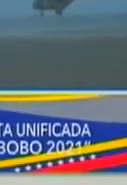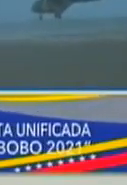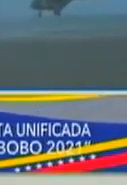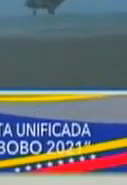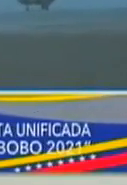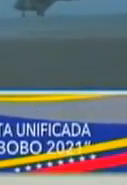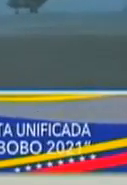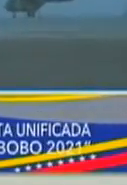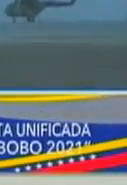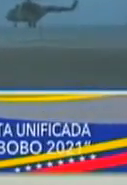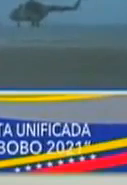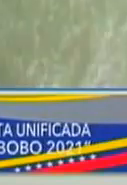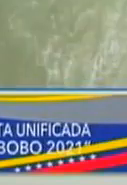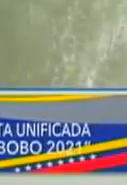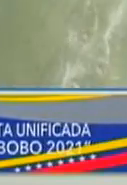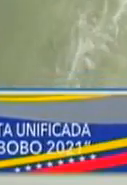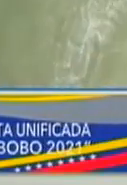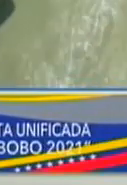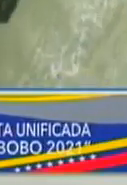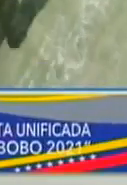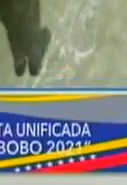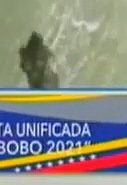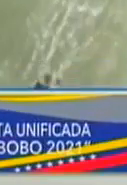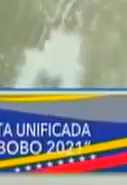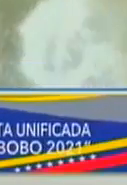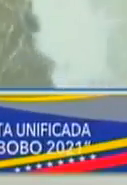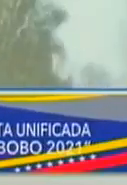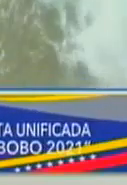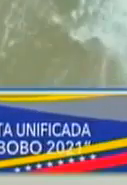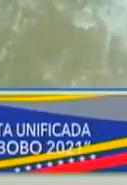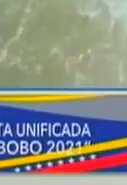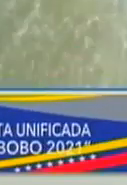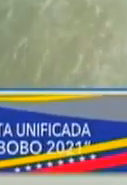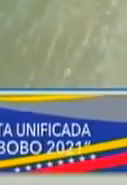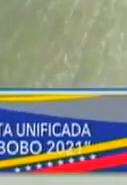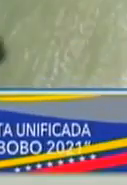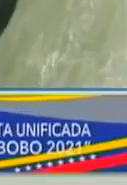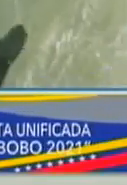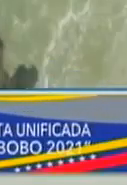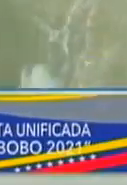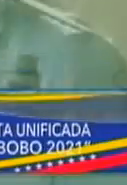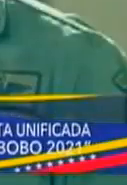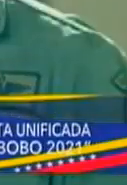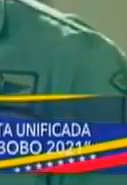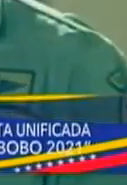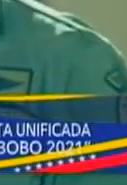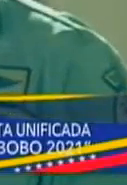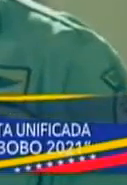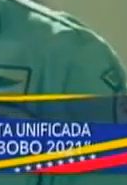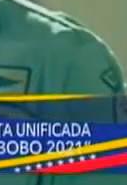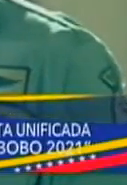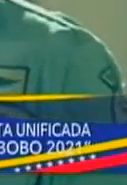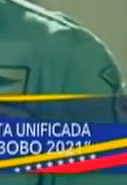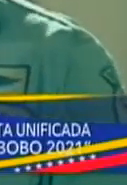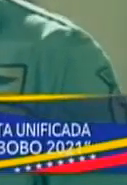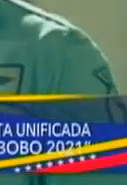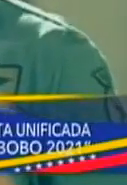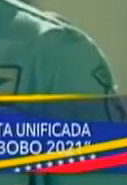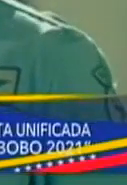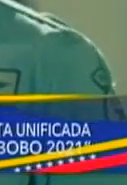favor. Bueno, muchas gracias, mi comandante. También alegre, contento de ver a mis compañeros de armas,